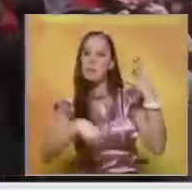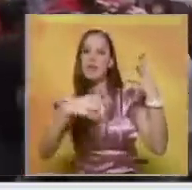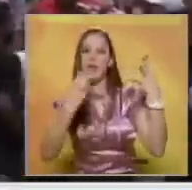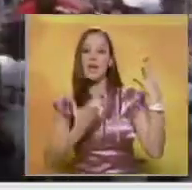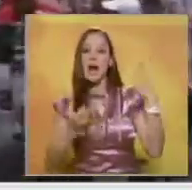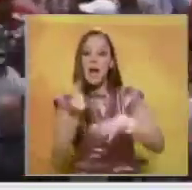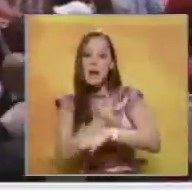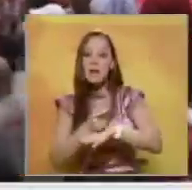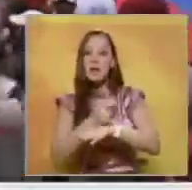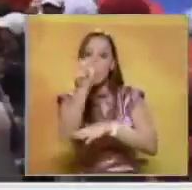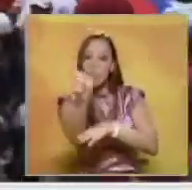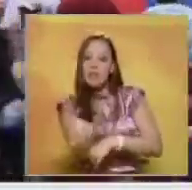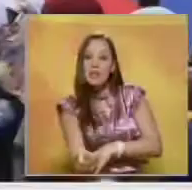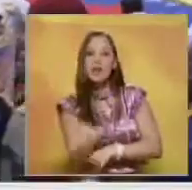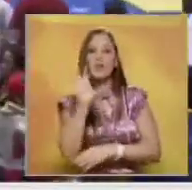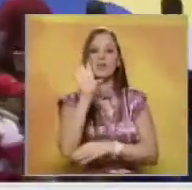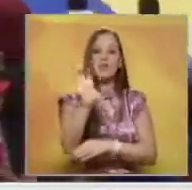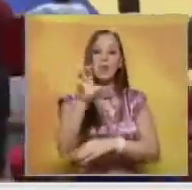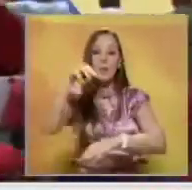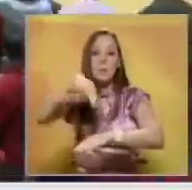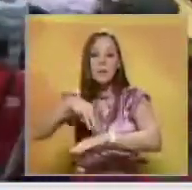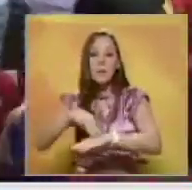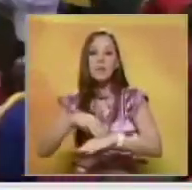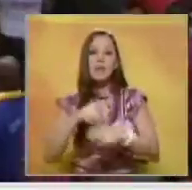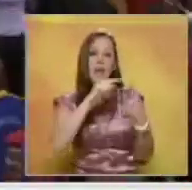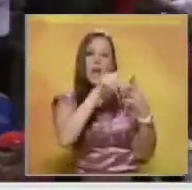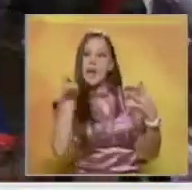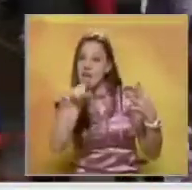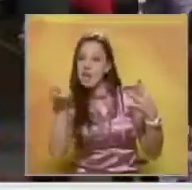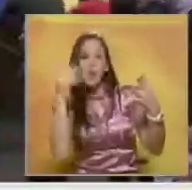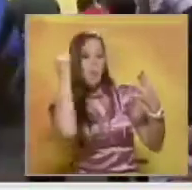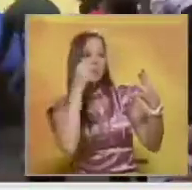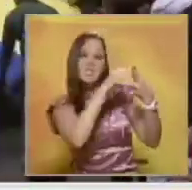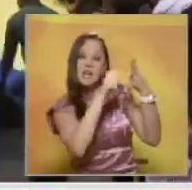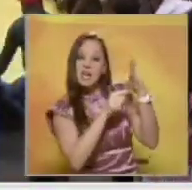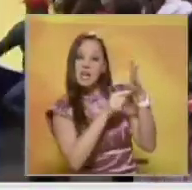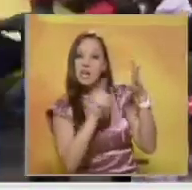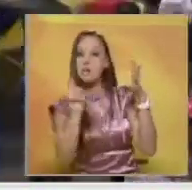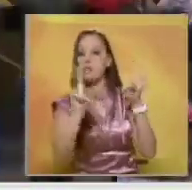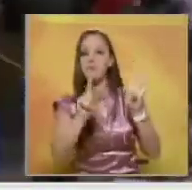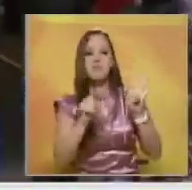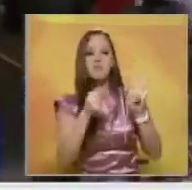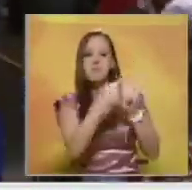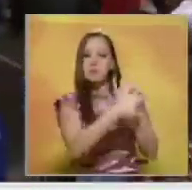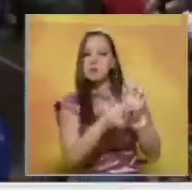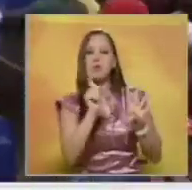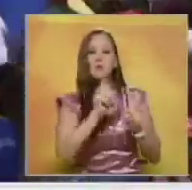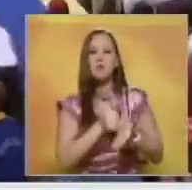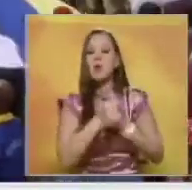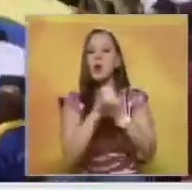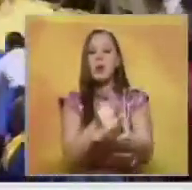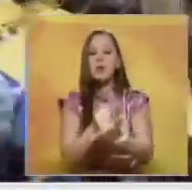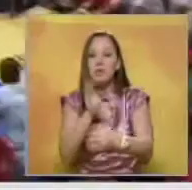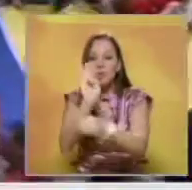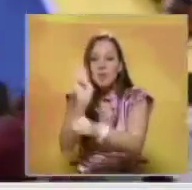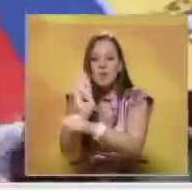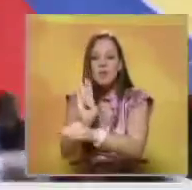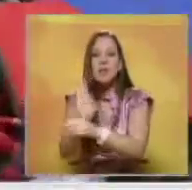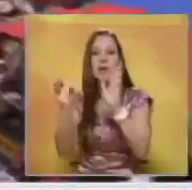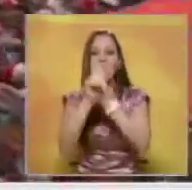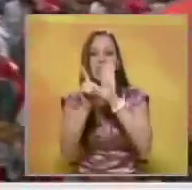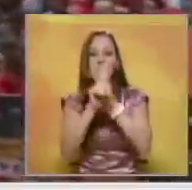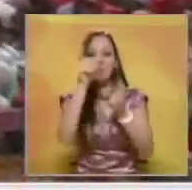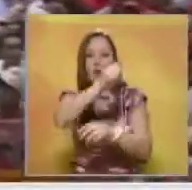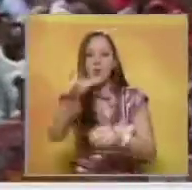Capriles Radonsky, por considerar que ellos no garantizan el derecho al trabajo de los trabajadores. El presidente